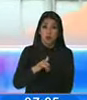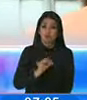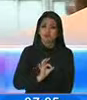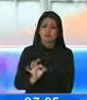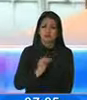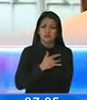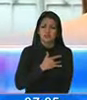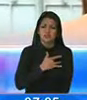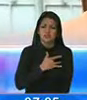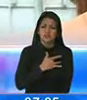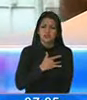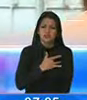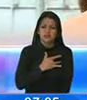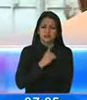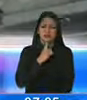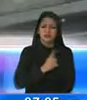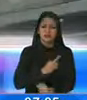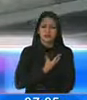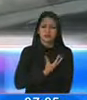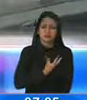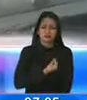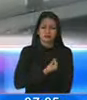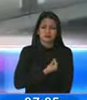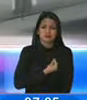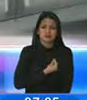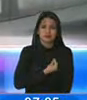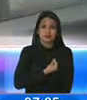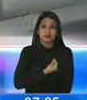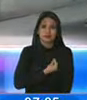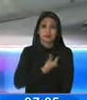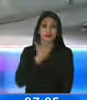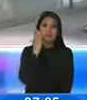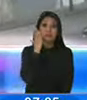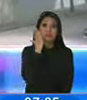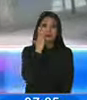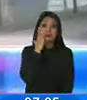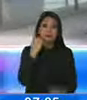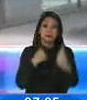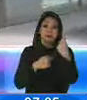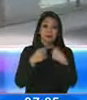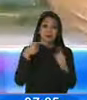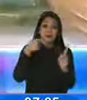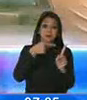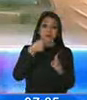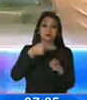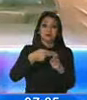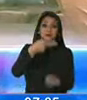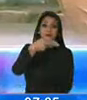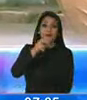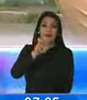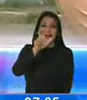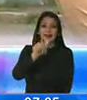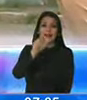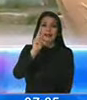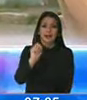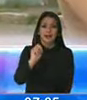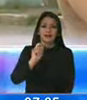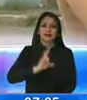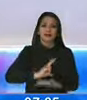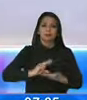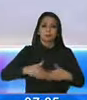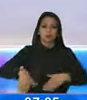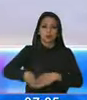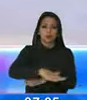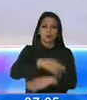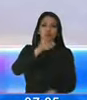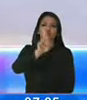Es un dolor que carcome el alma. Totalmente consternada, si encontramos a Helen Arias en el sector del Anapo sur de Quito,